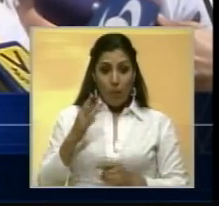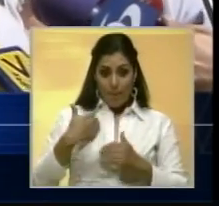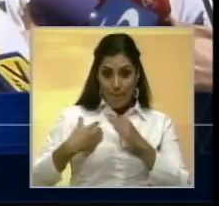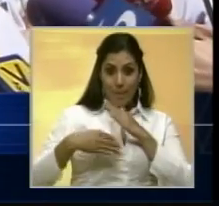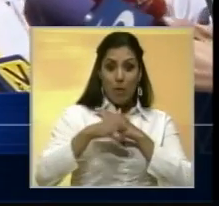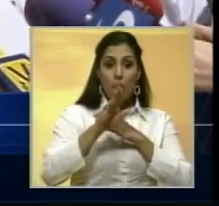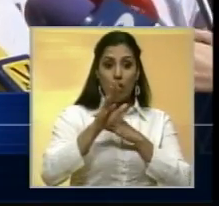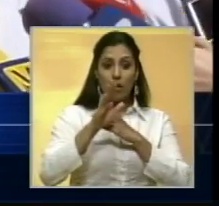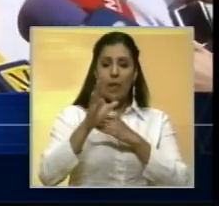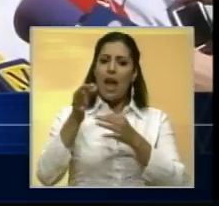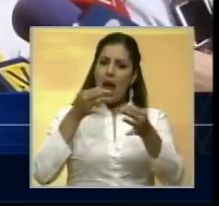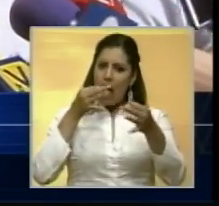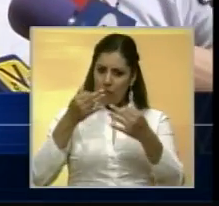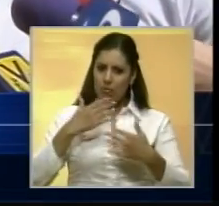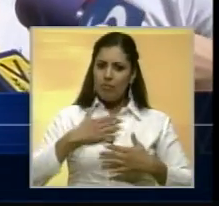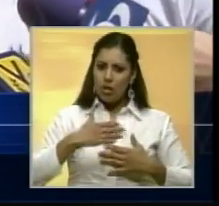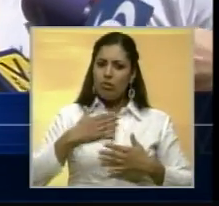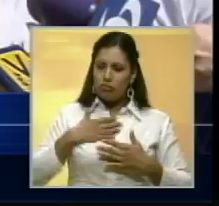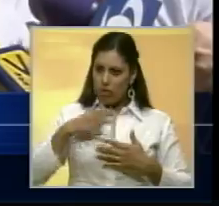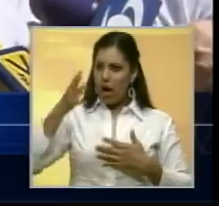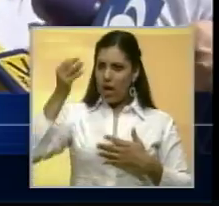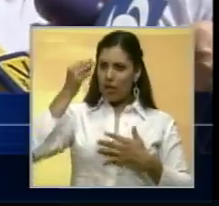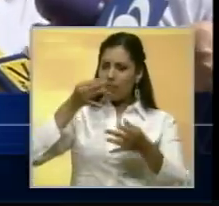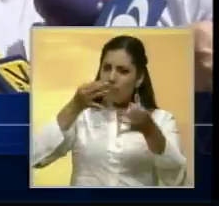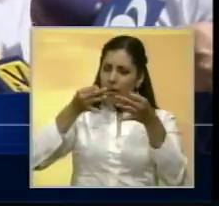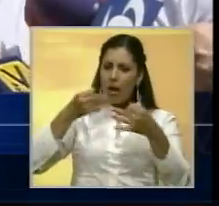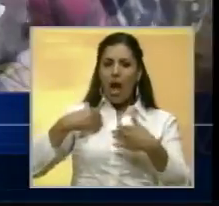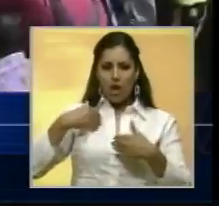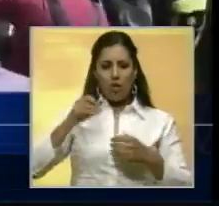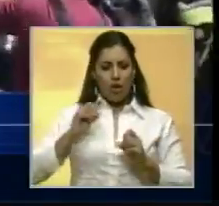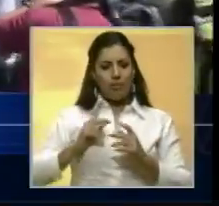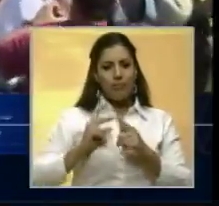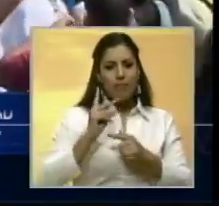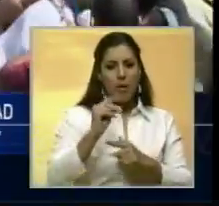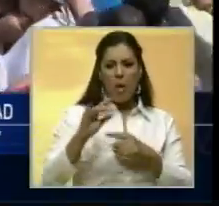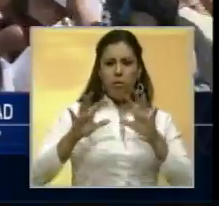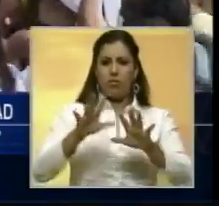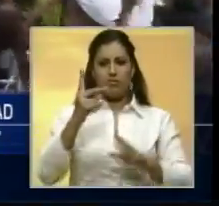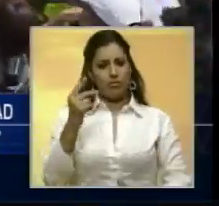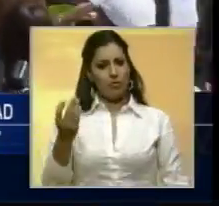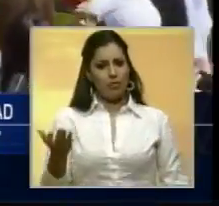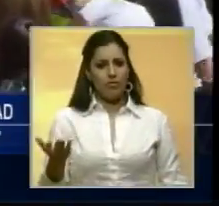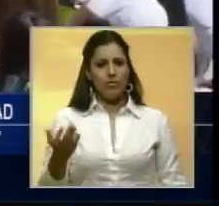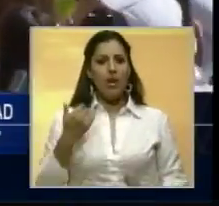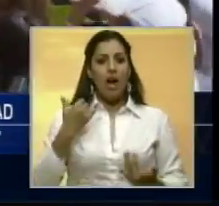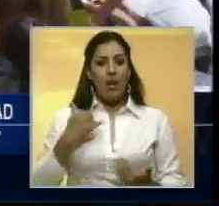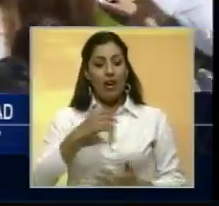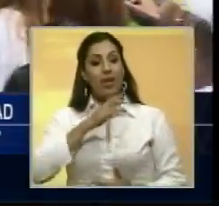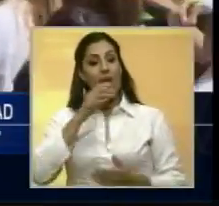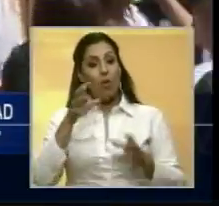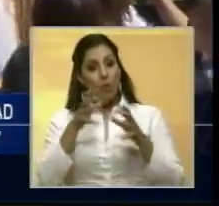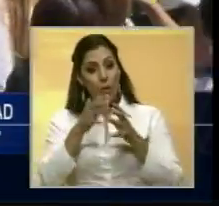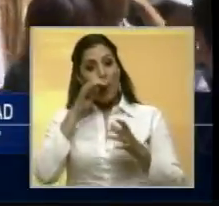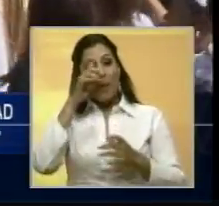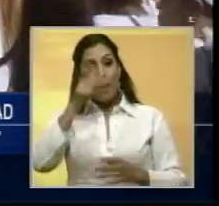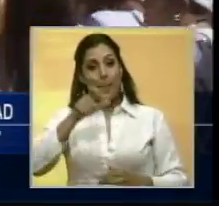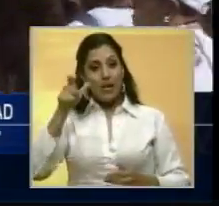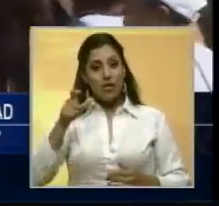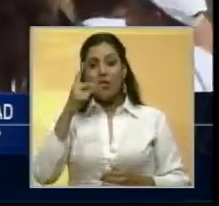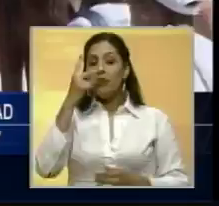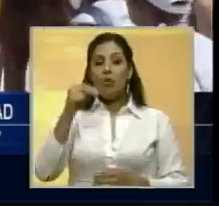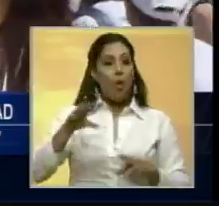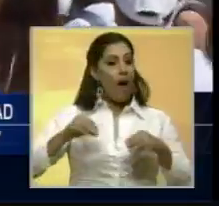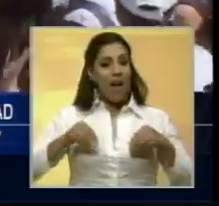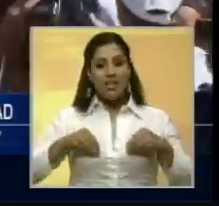aquí, hablen con nosotros y nosotros entenderemos en qué lugar estar. Las dirigentes hacen un llamado a los funcionarios a